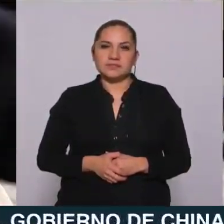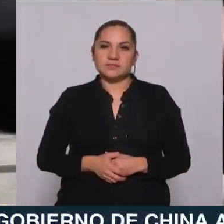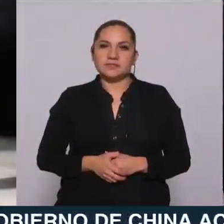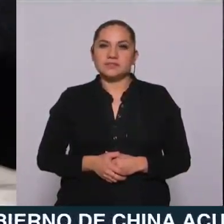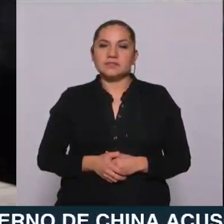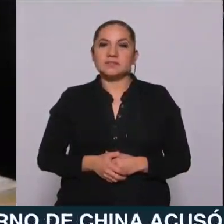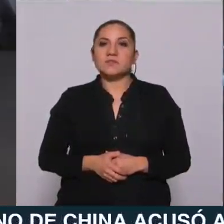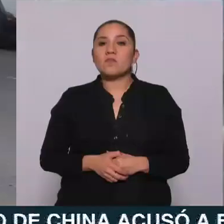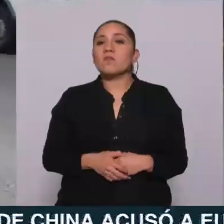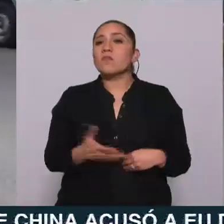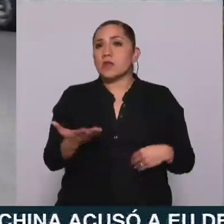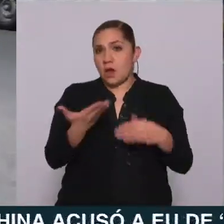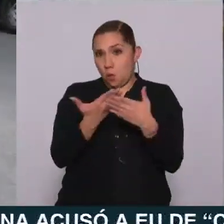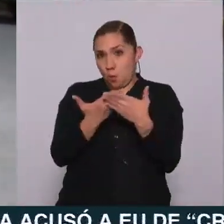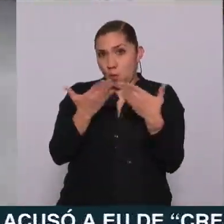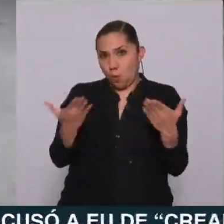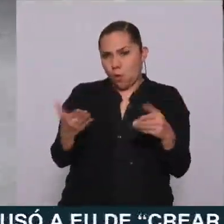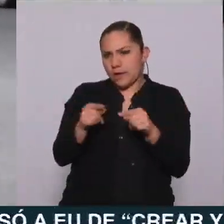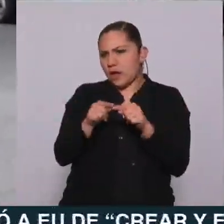De hecho, ahorita vamos al Gran Canal,